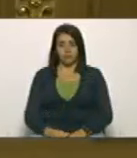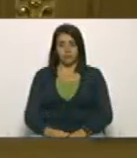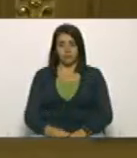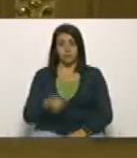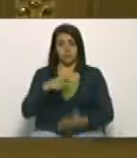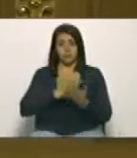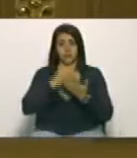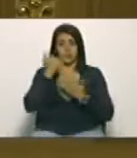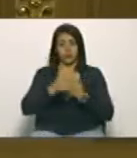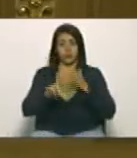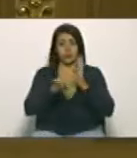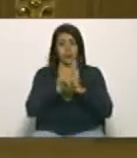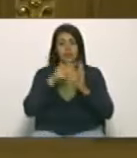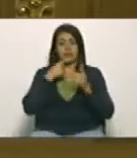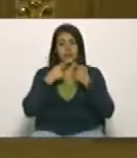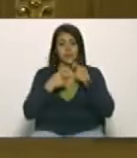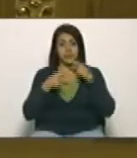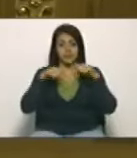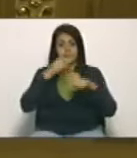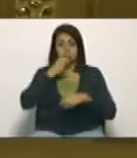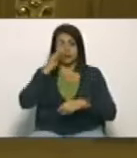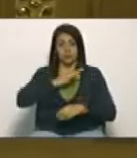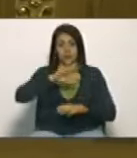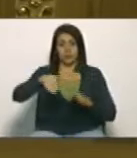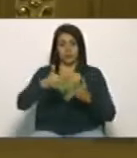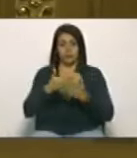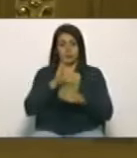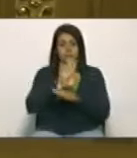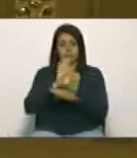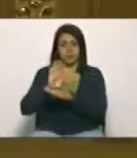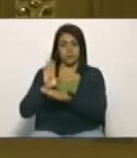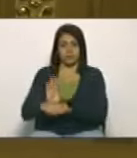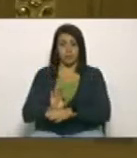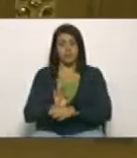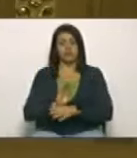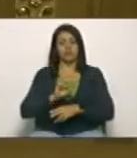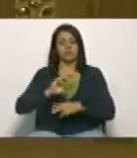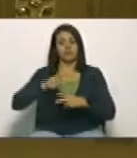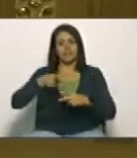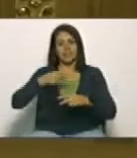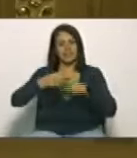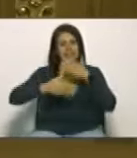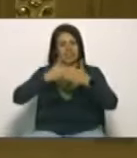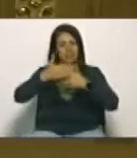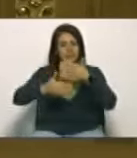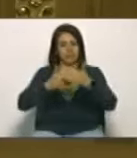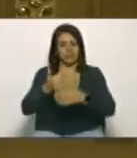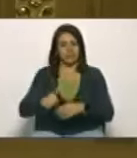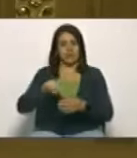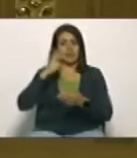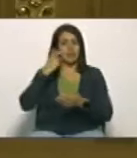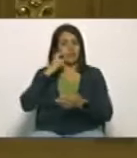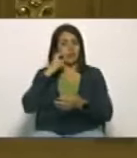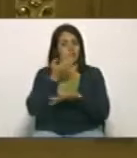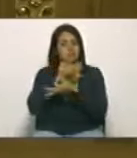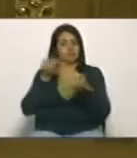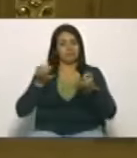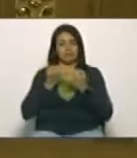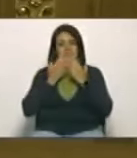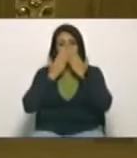Este proyecto de ley propone garantizar la protección y la calidad genética del Theobroma cacao L, fino de